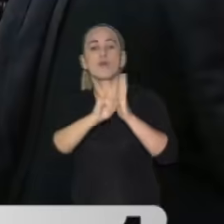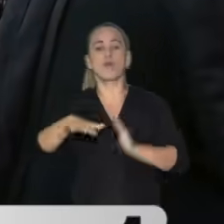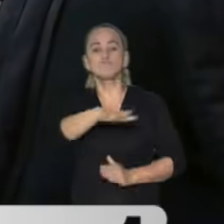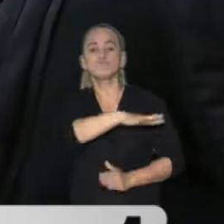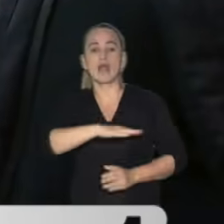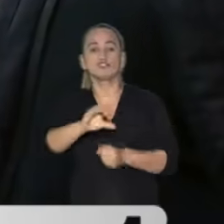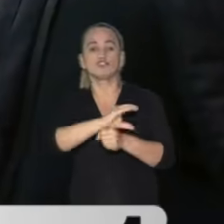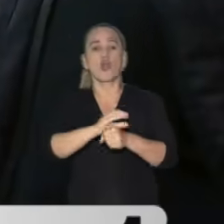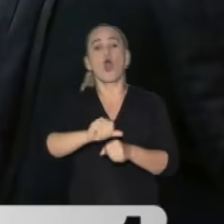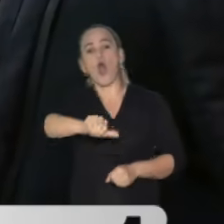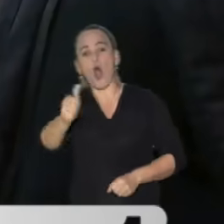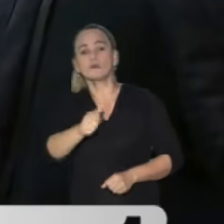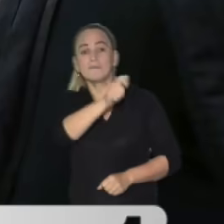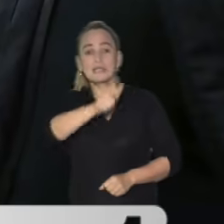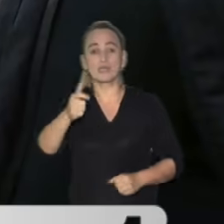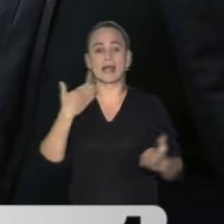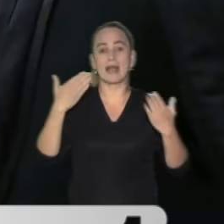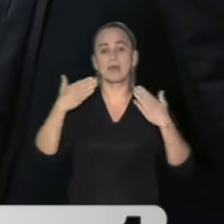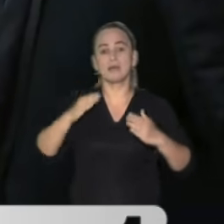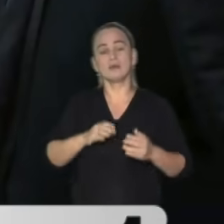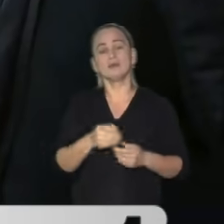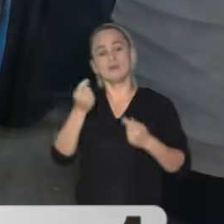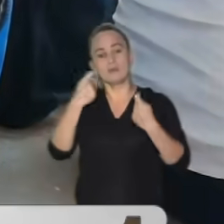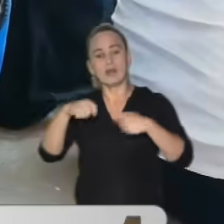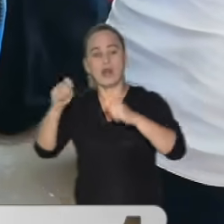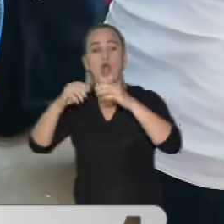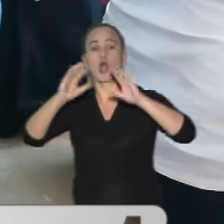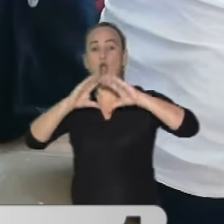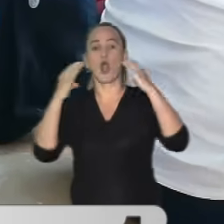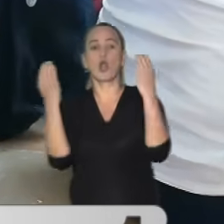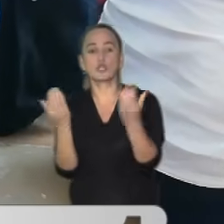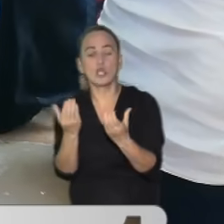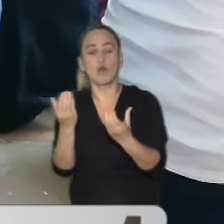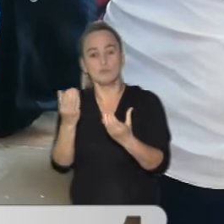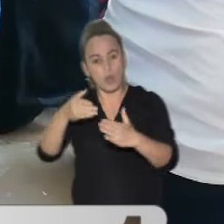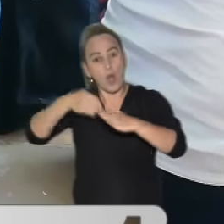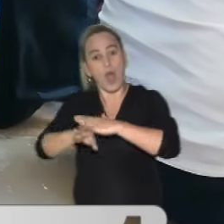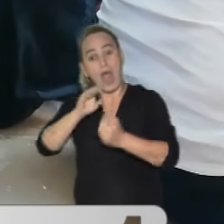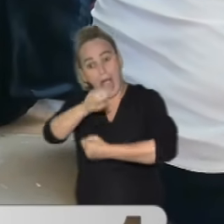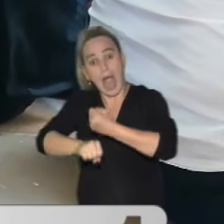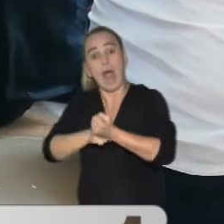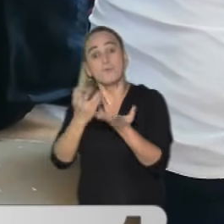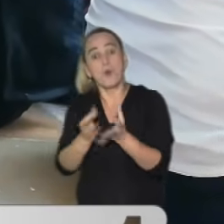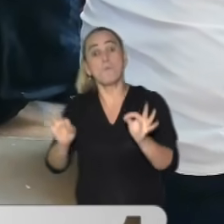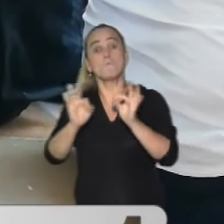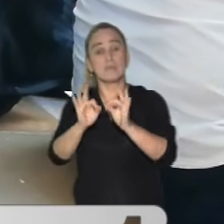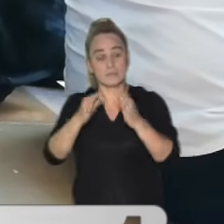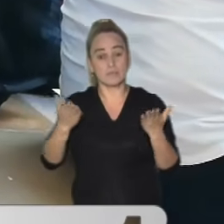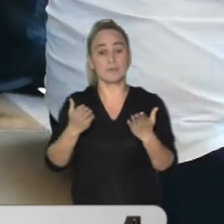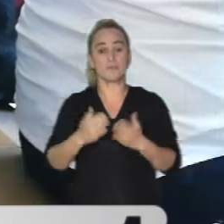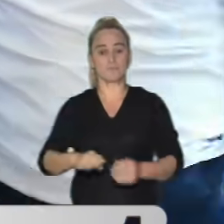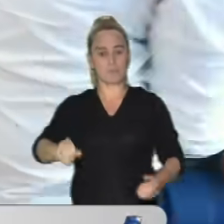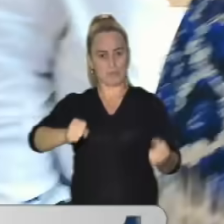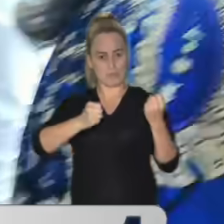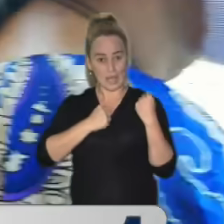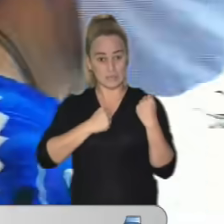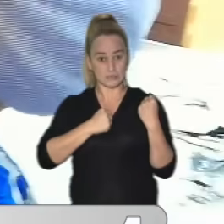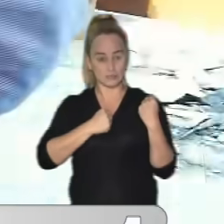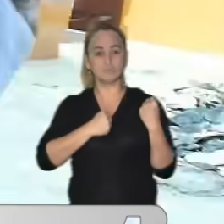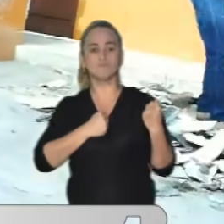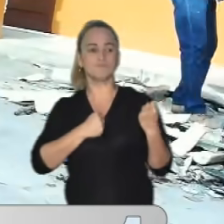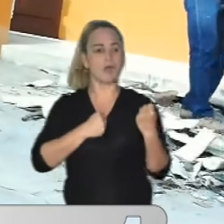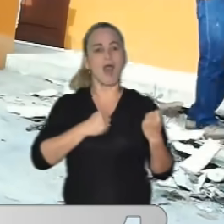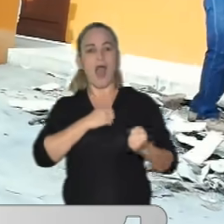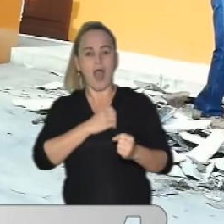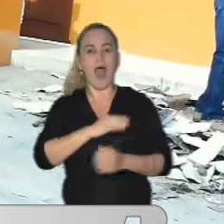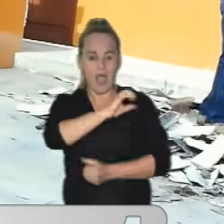urbano, otros han sido llevados al Coliseo, pero lo cierto es que sí necesitan esta atención. Entre tanto, también el ejército está